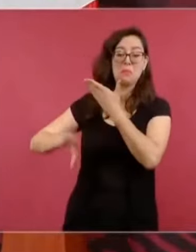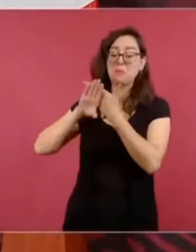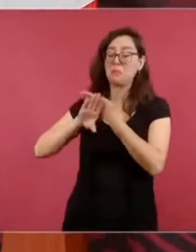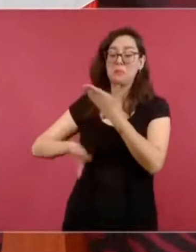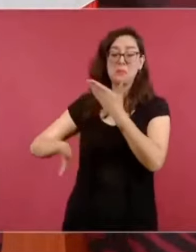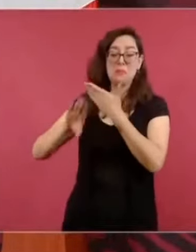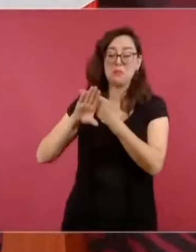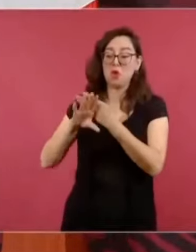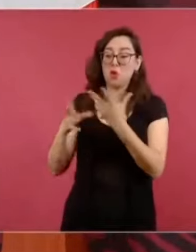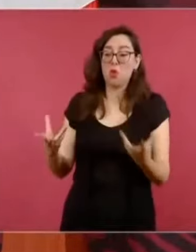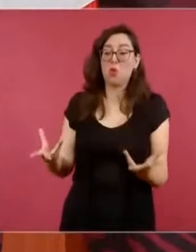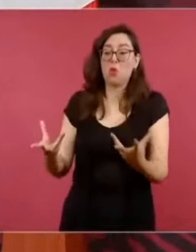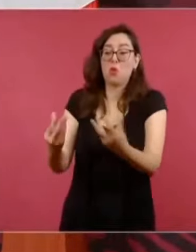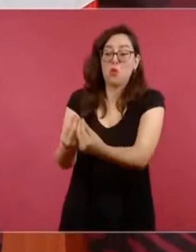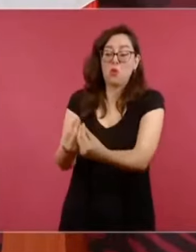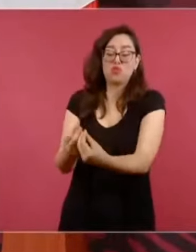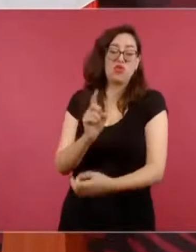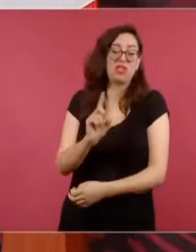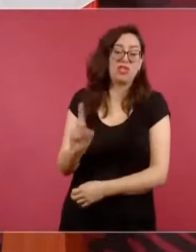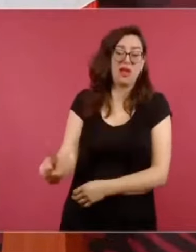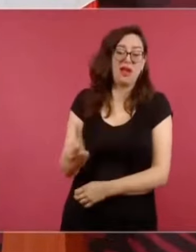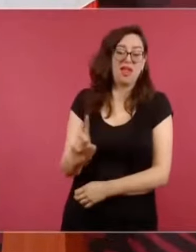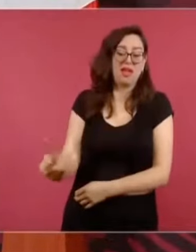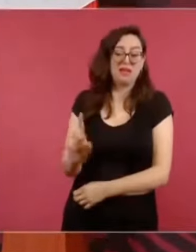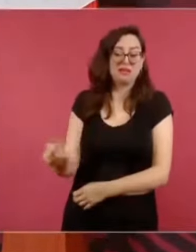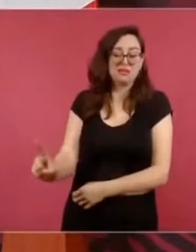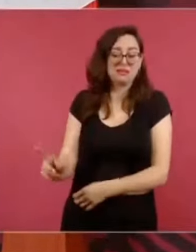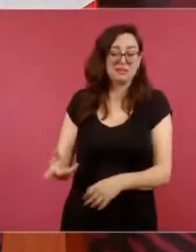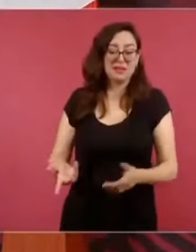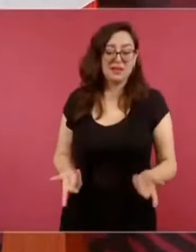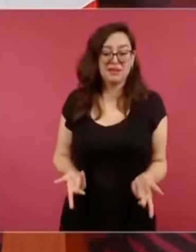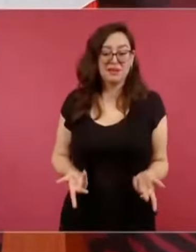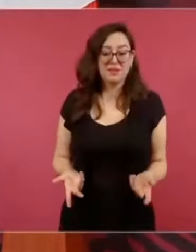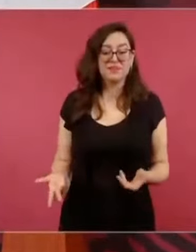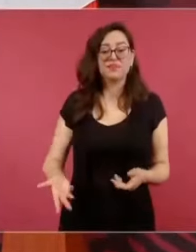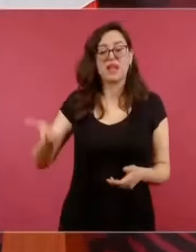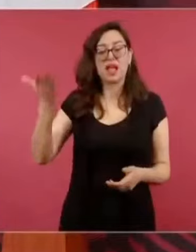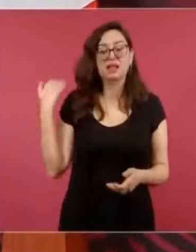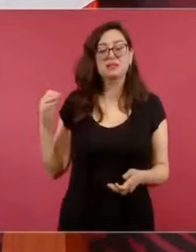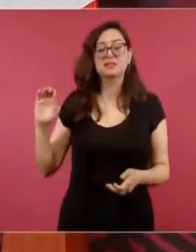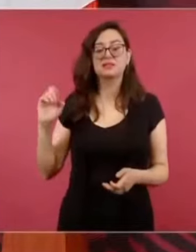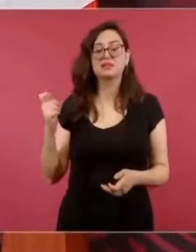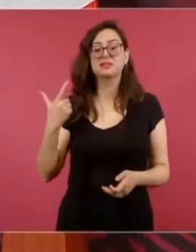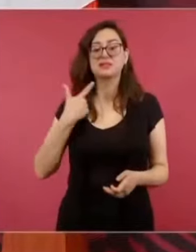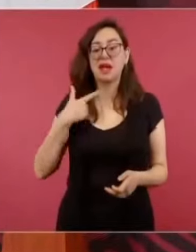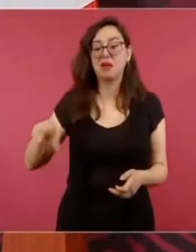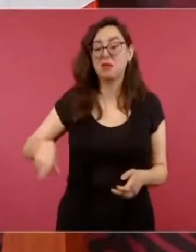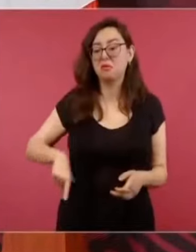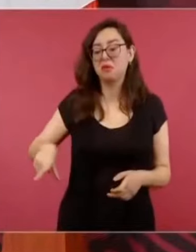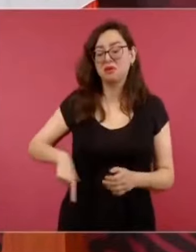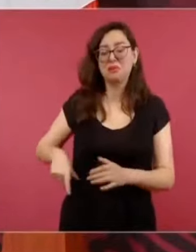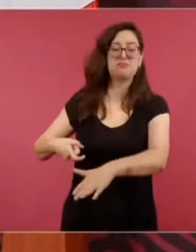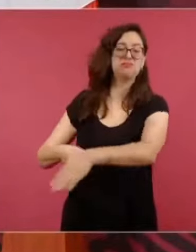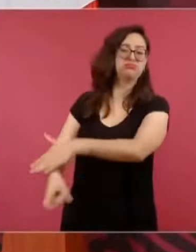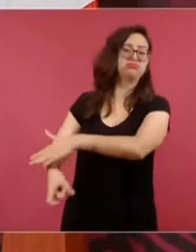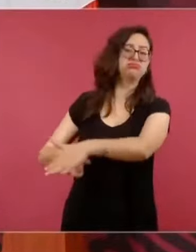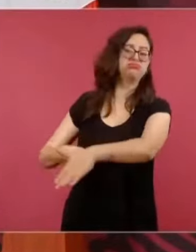de la derecha, que recibía dinero, y eso lo podemos probar,